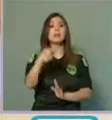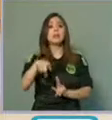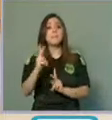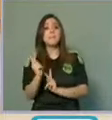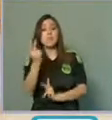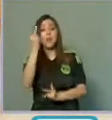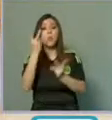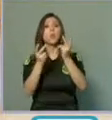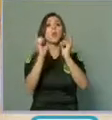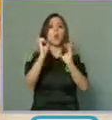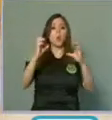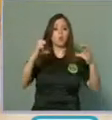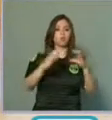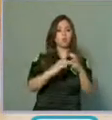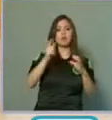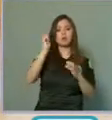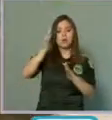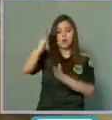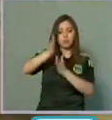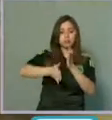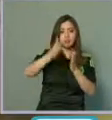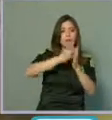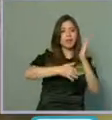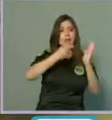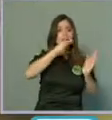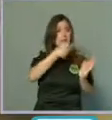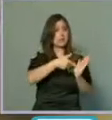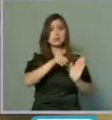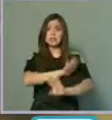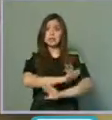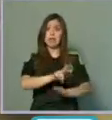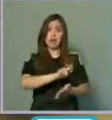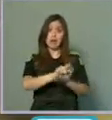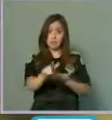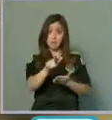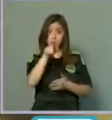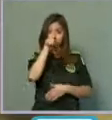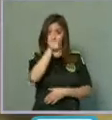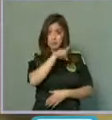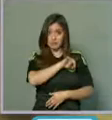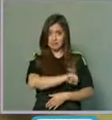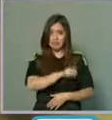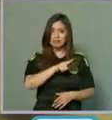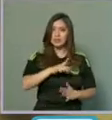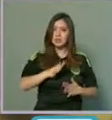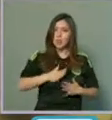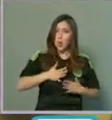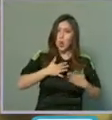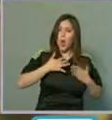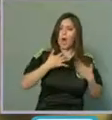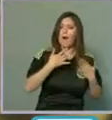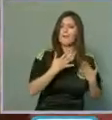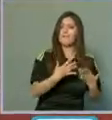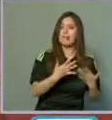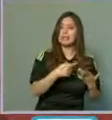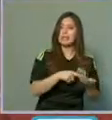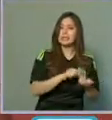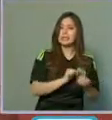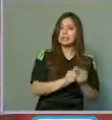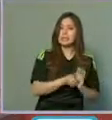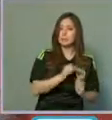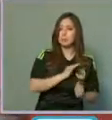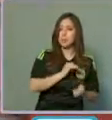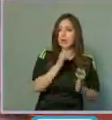lechuga ya es directo para el plato. ¿Qué tanta confianza podemos tener en estos alimentos que nos venden así en el súper? Bueno, en